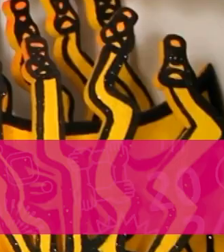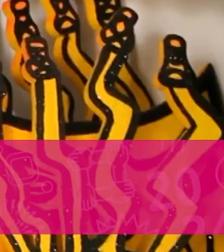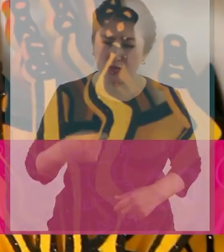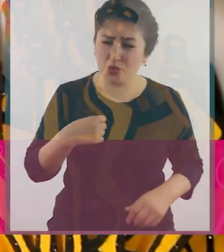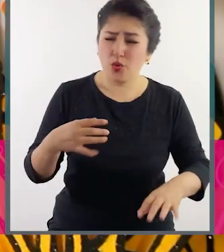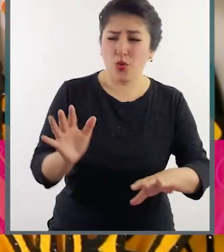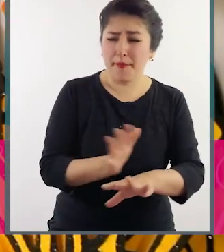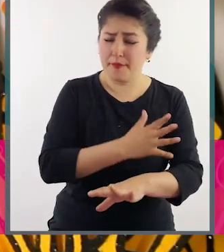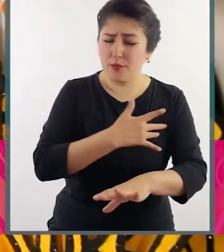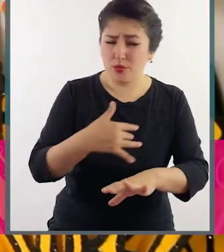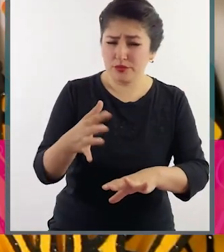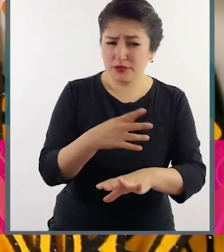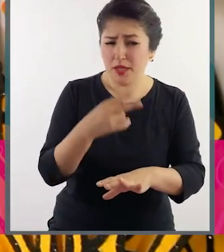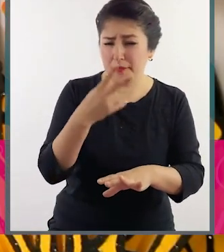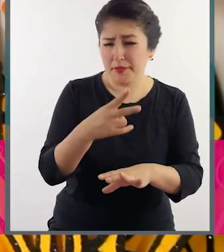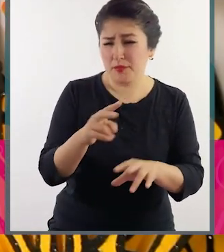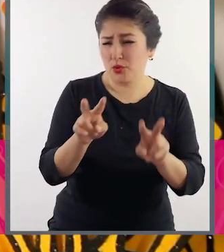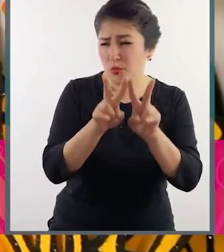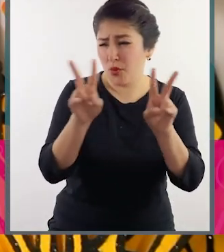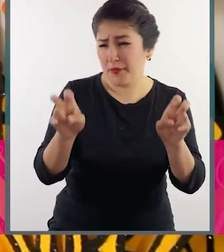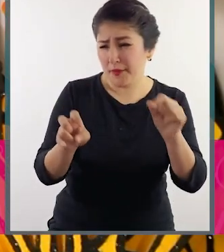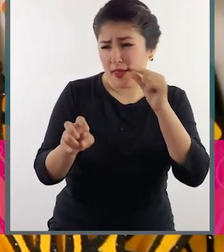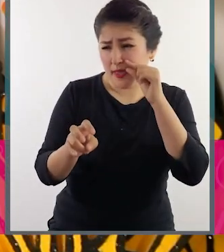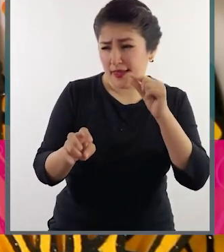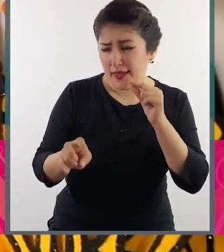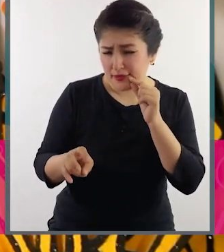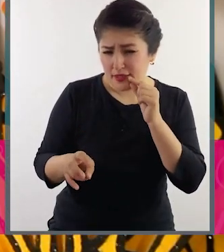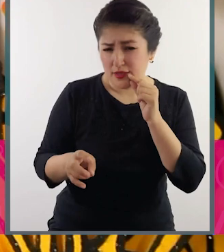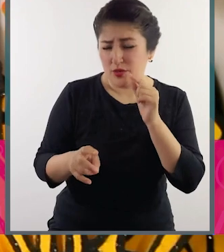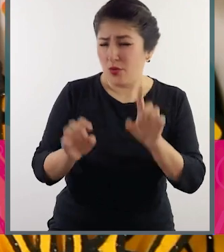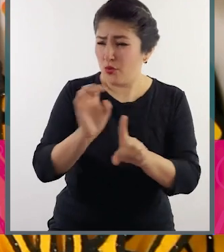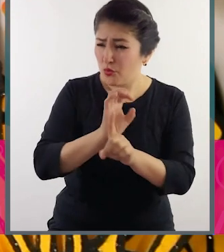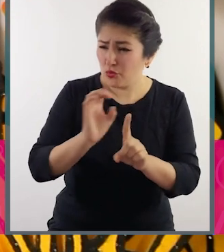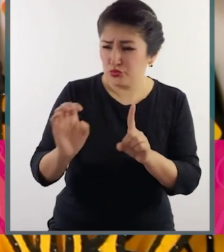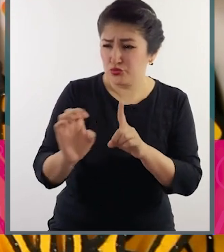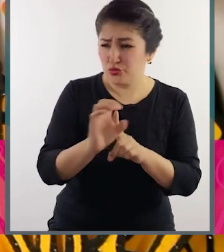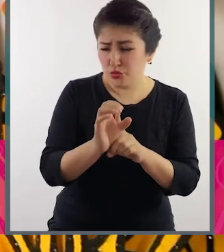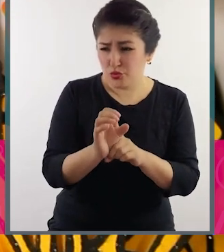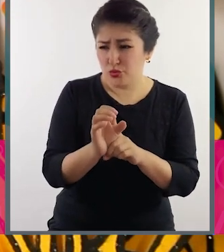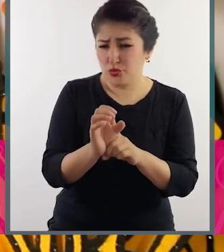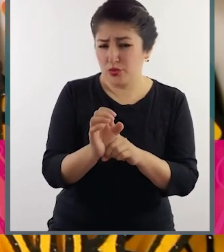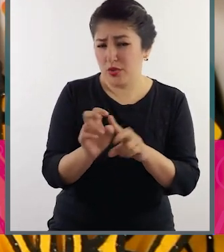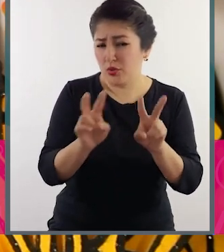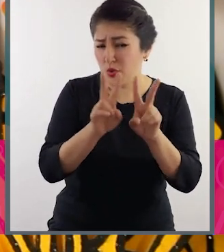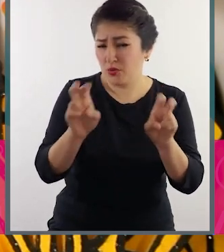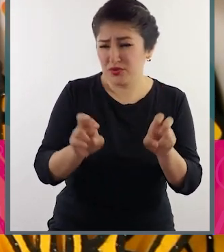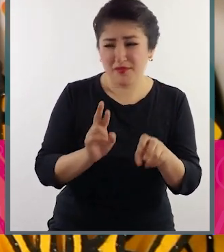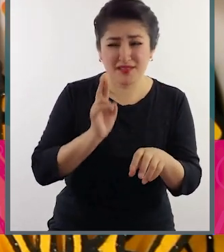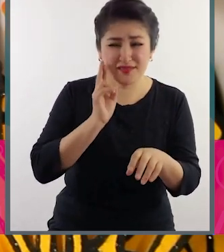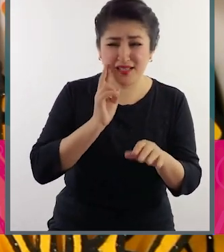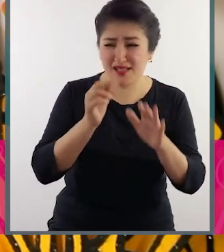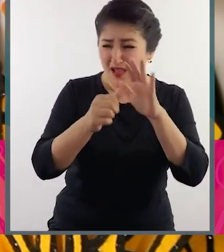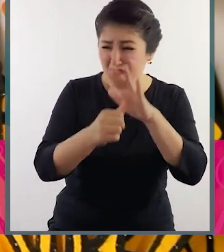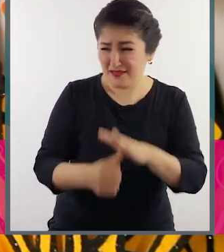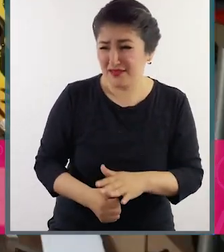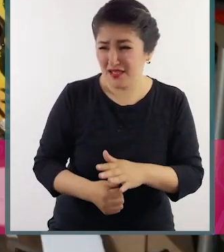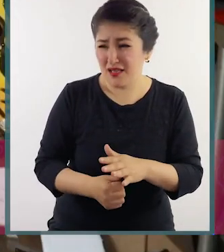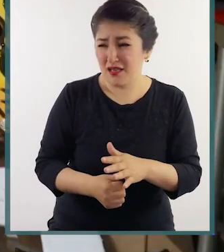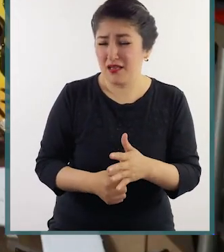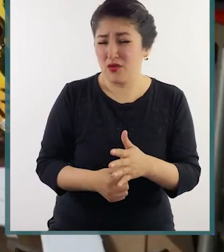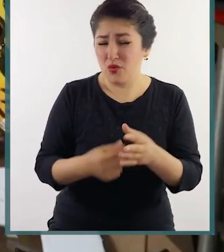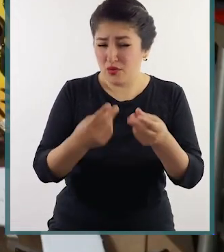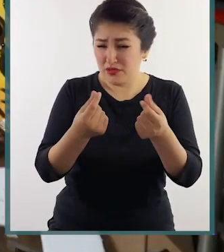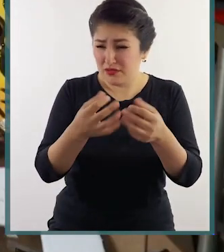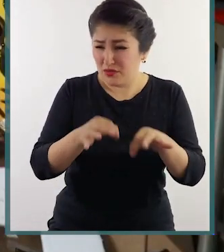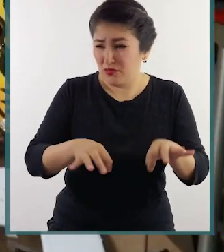Mi música toca la brecha de género, toca la brecha cultural, toca temas como el racismo, el clasismo,